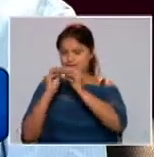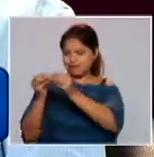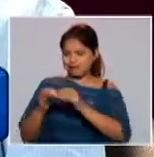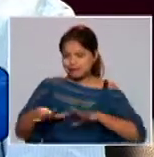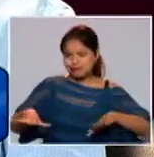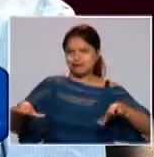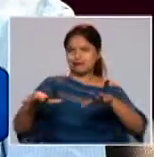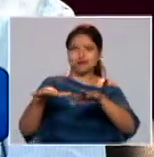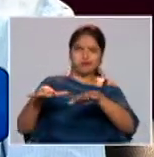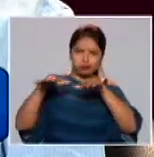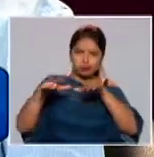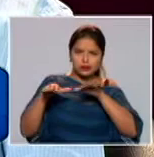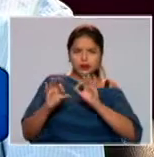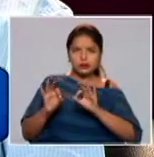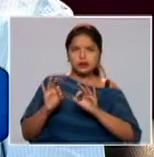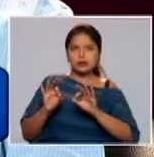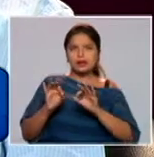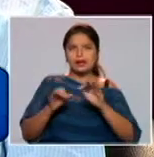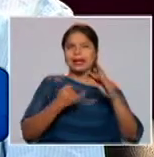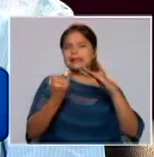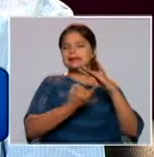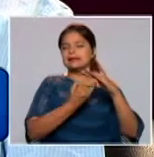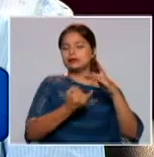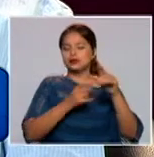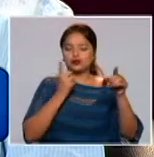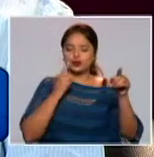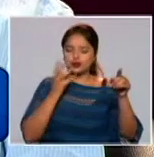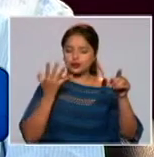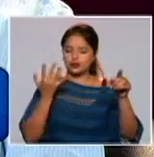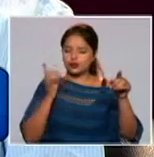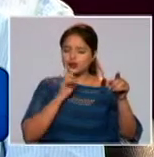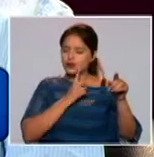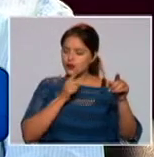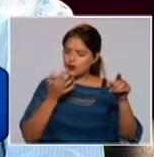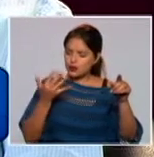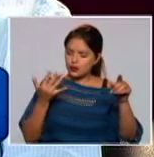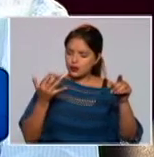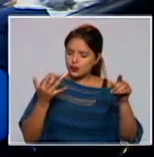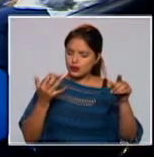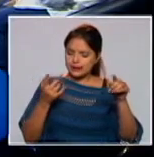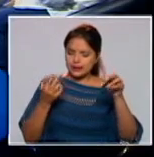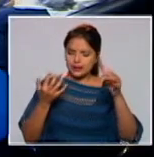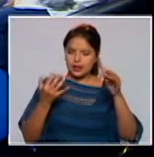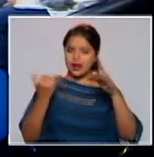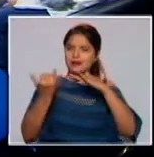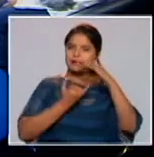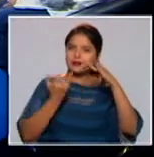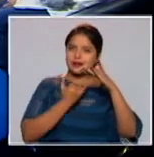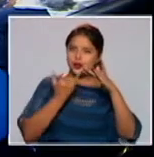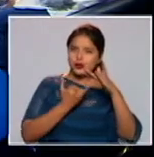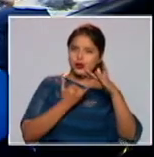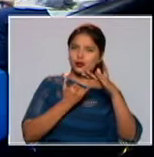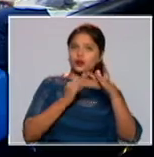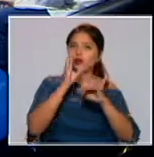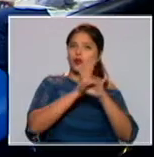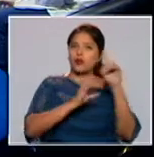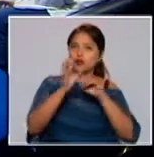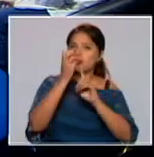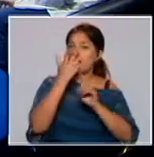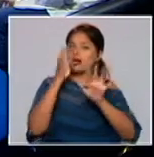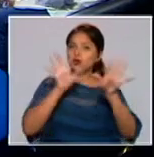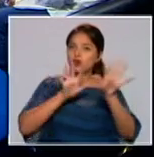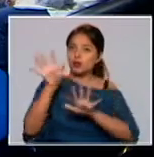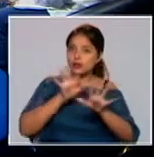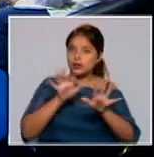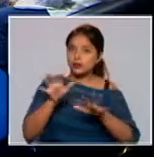de del instituto Cómo se llamaba el instituto distrital de cultura y turismo que